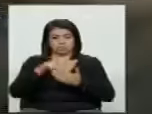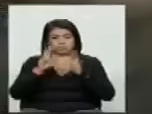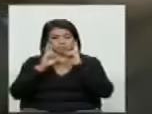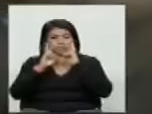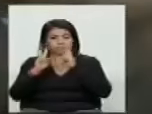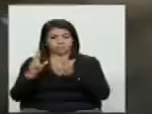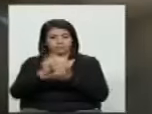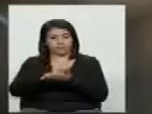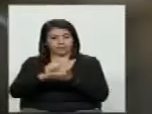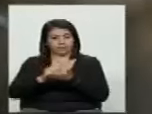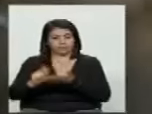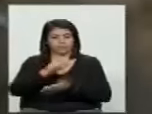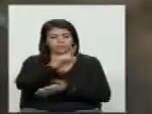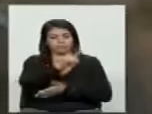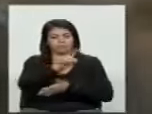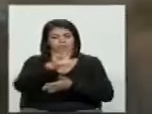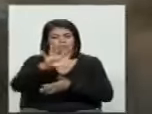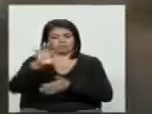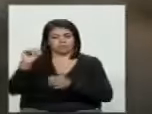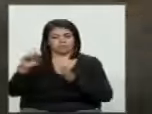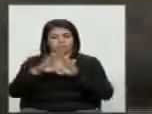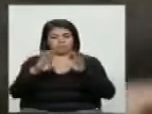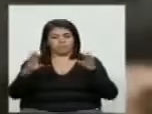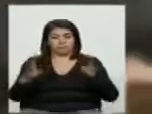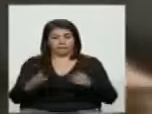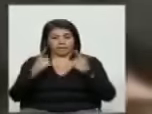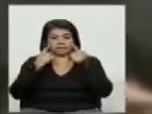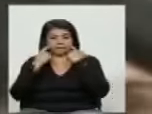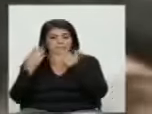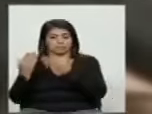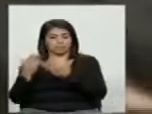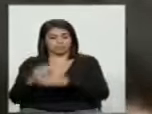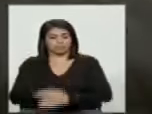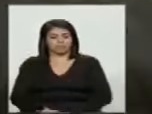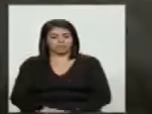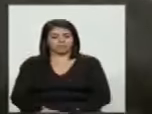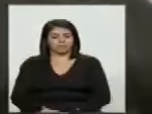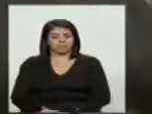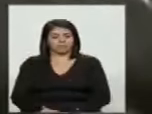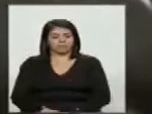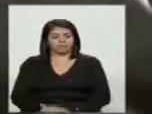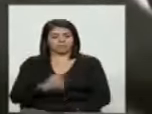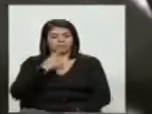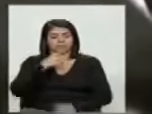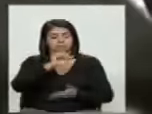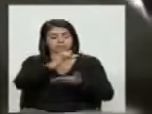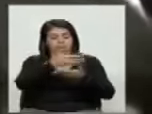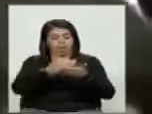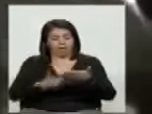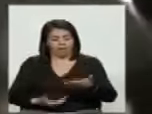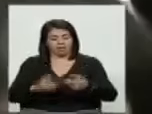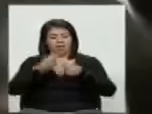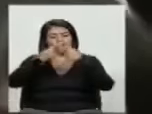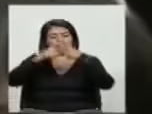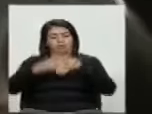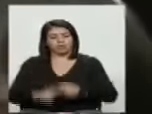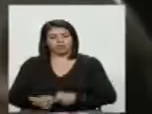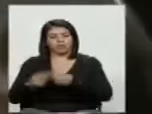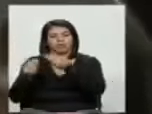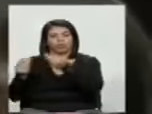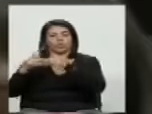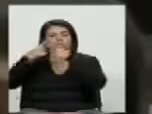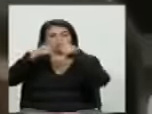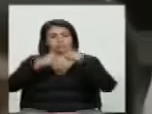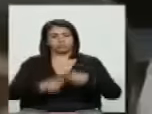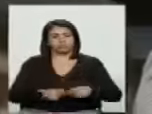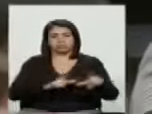ahí, 150 mesas. Y con eso dijo, mira, aquí están las actas, aquí está la cosa, ¿cuánto dio?